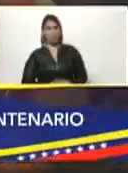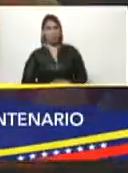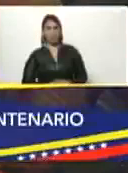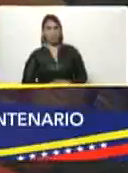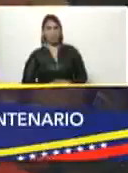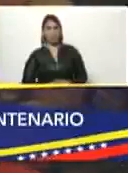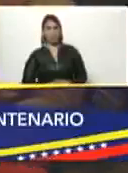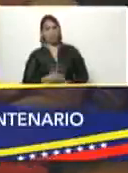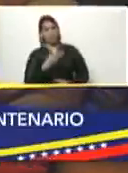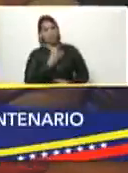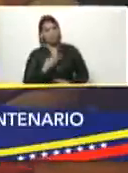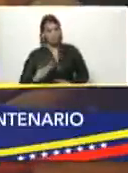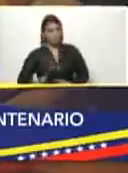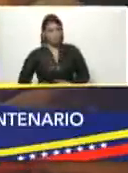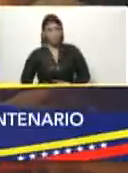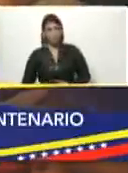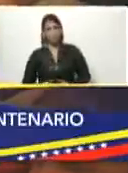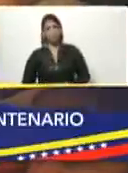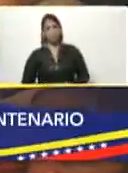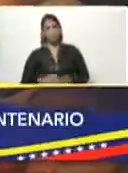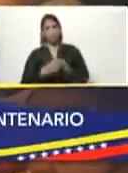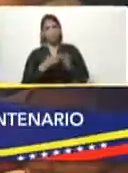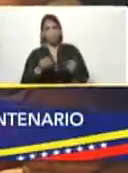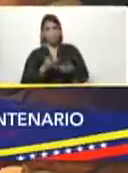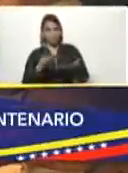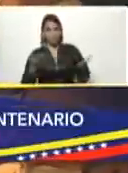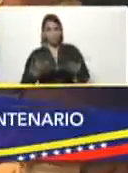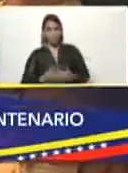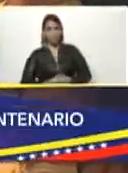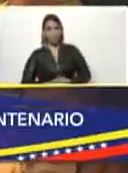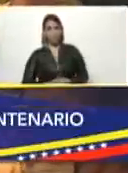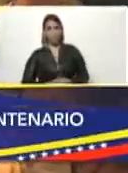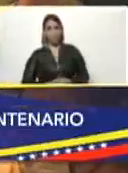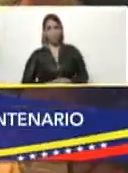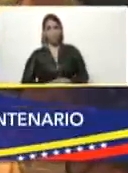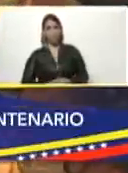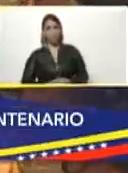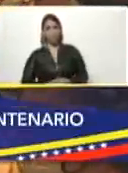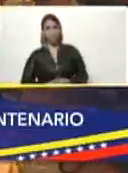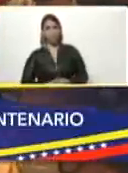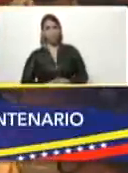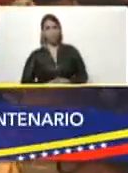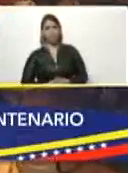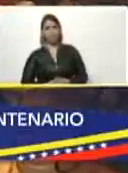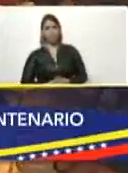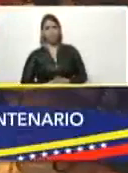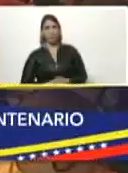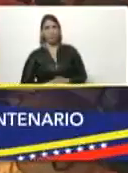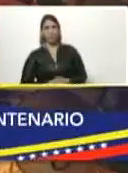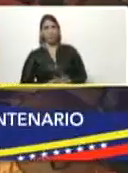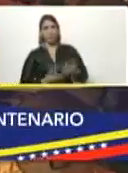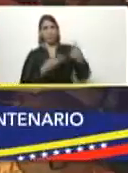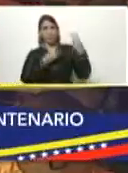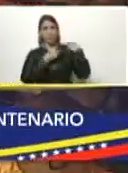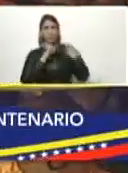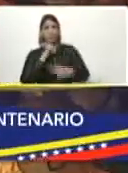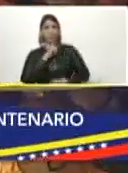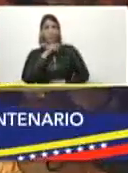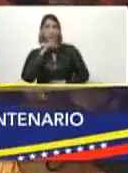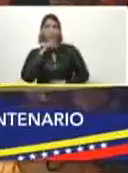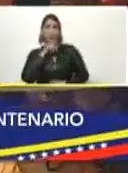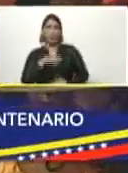Señor presidente, a todos y a todas. Me corresponde hablar en nombre de la Red de